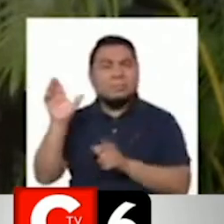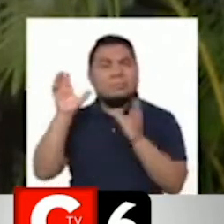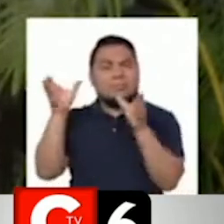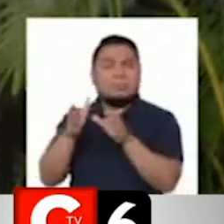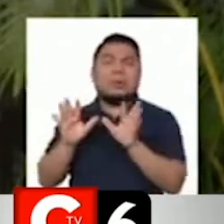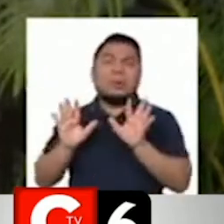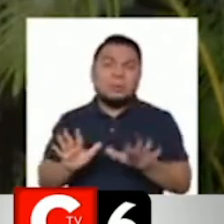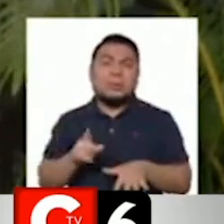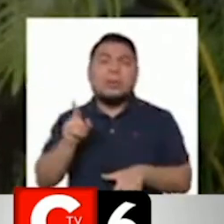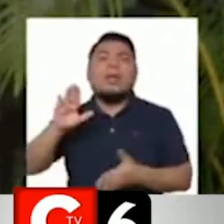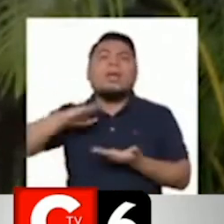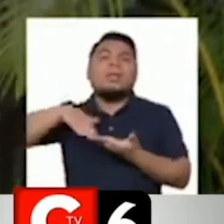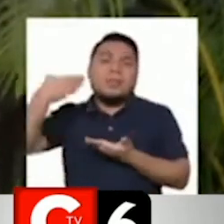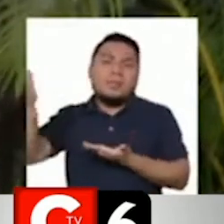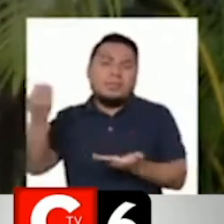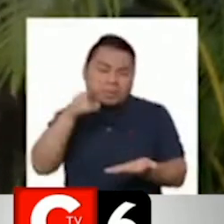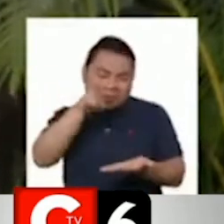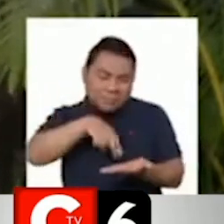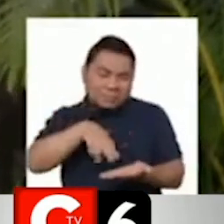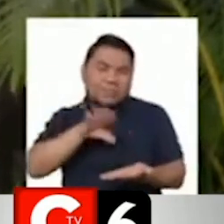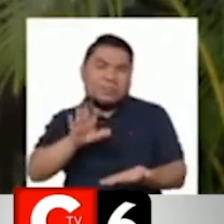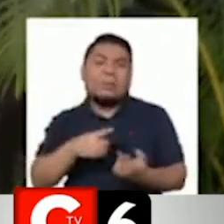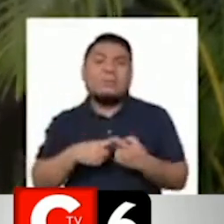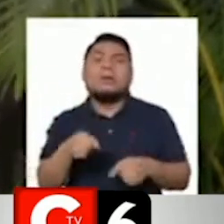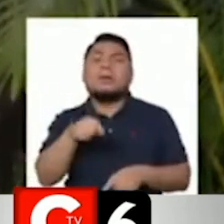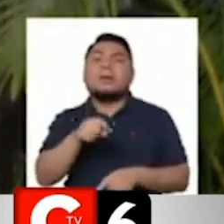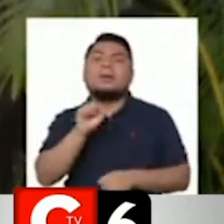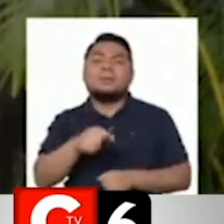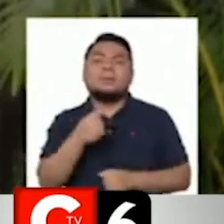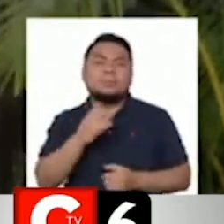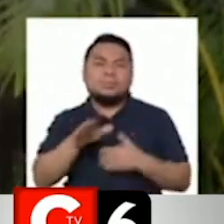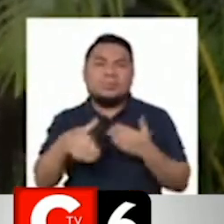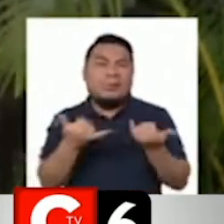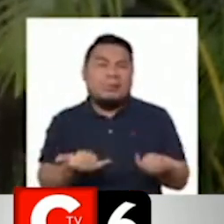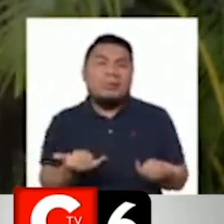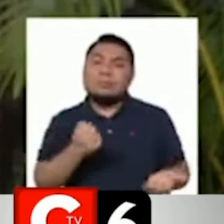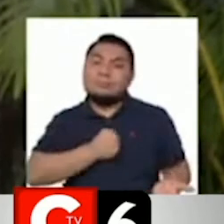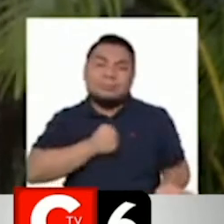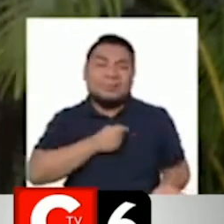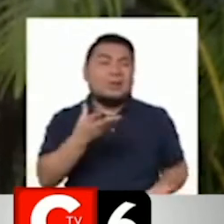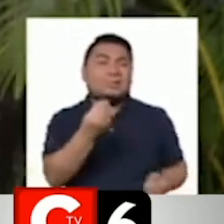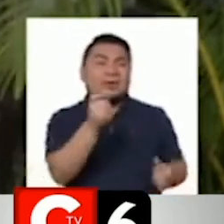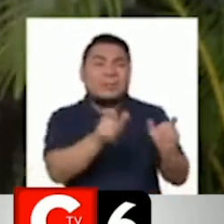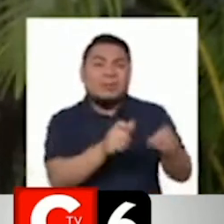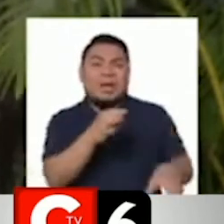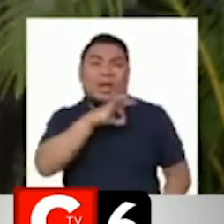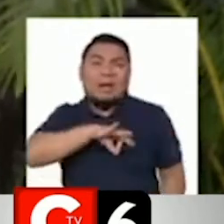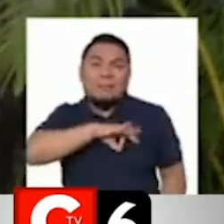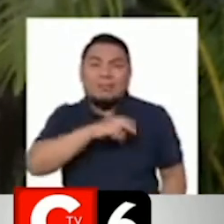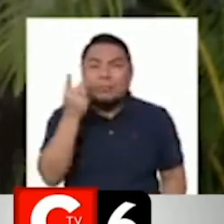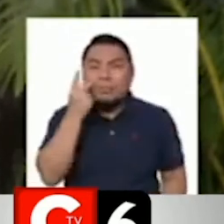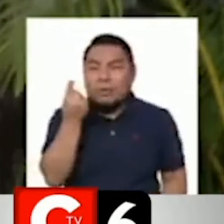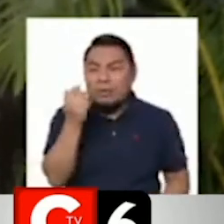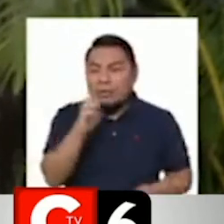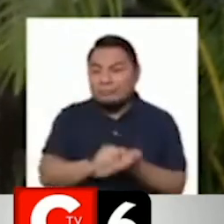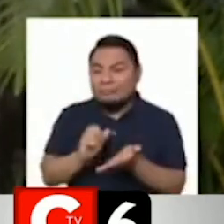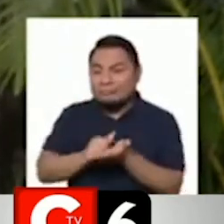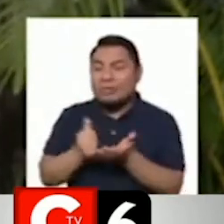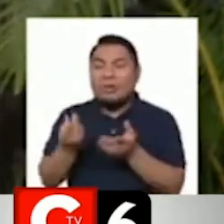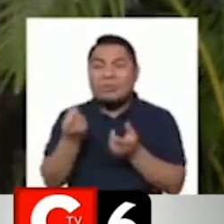en su momento le evaluaremos, sin embargo, esto responde a una cruda realidad, que hay personas que están aprovechando estos